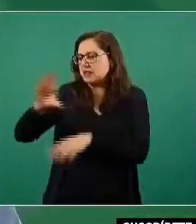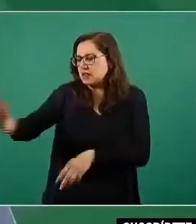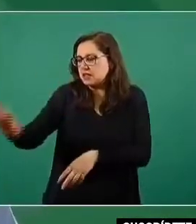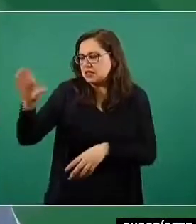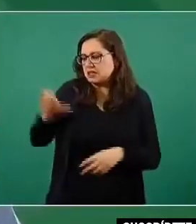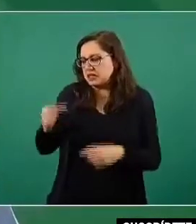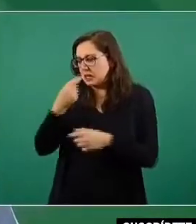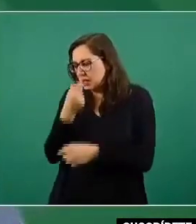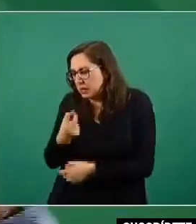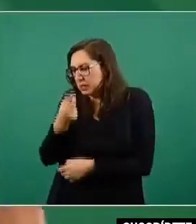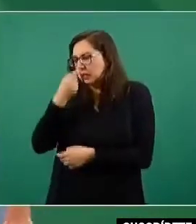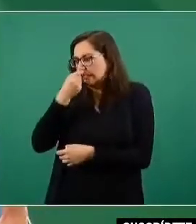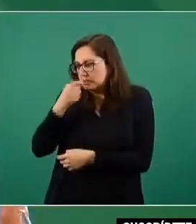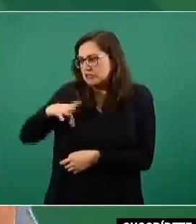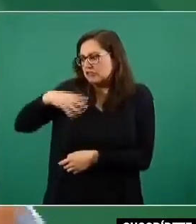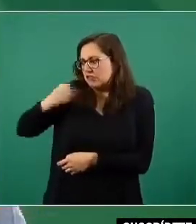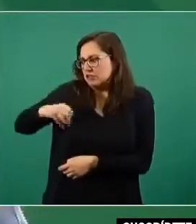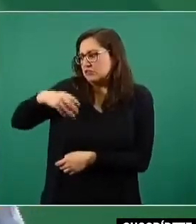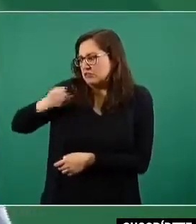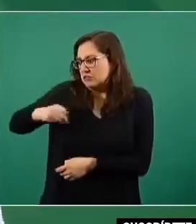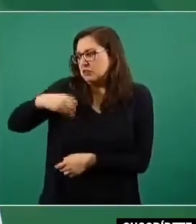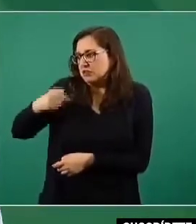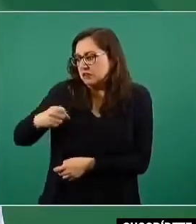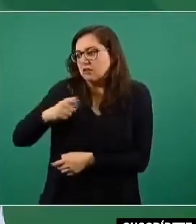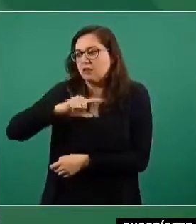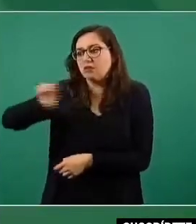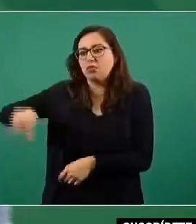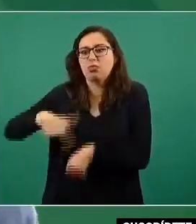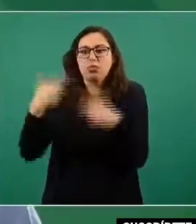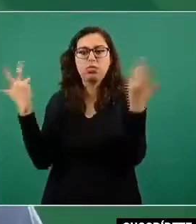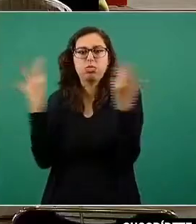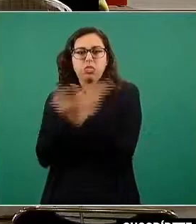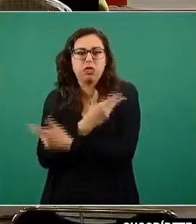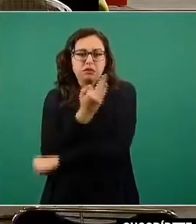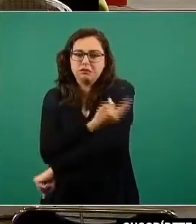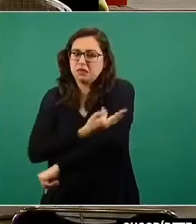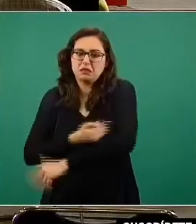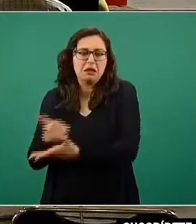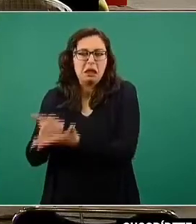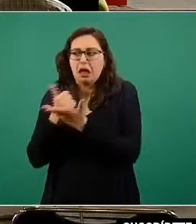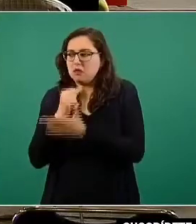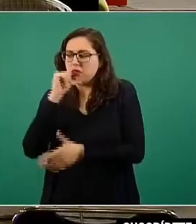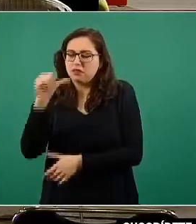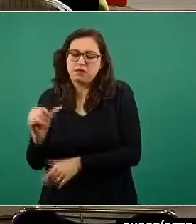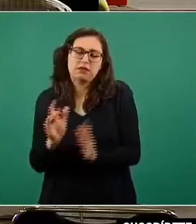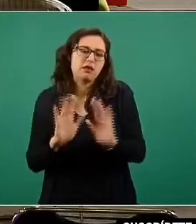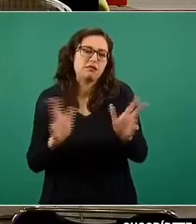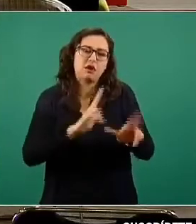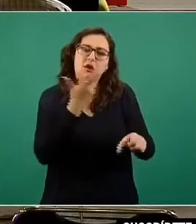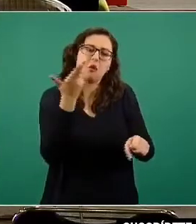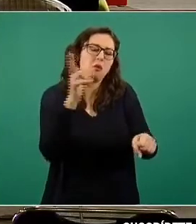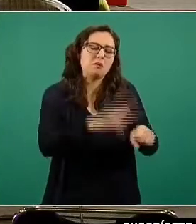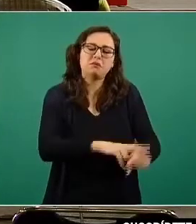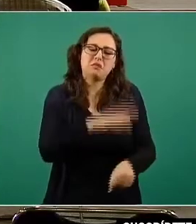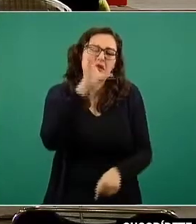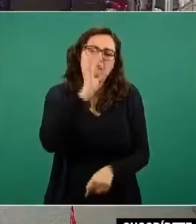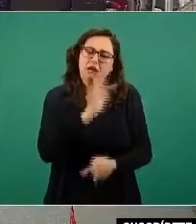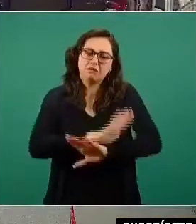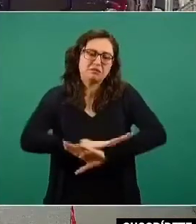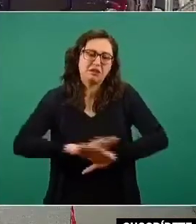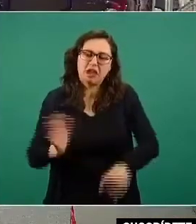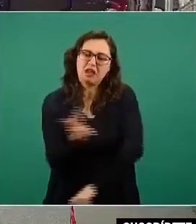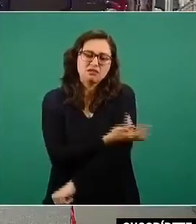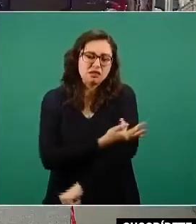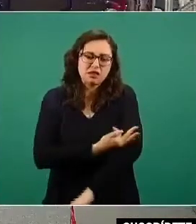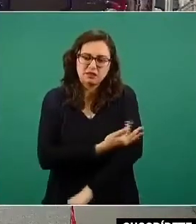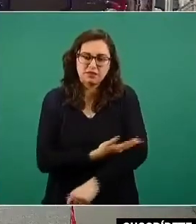deteriore la persona y entonces se dé cuenta tardíamente de que no es la solución adecuada médicamente hablando.